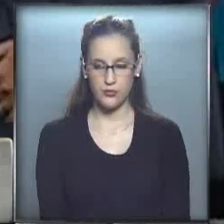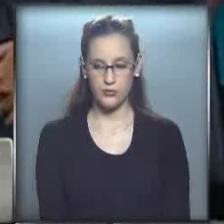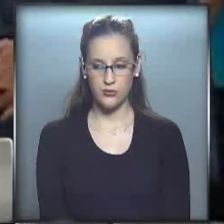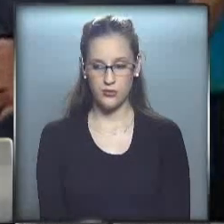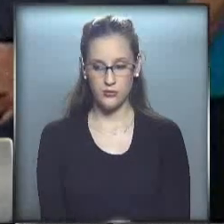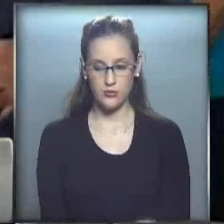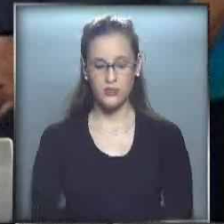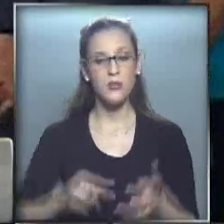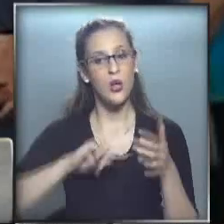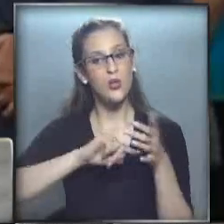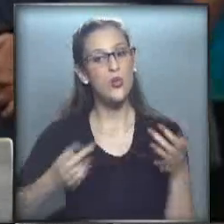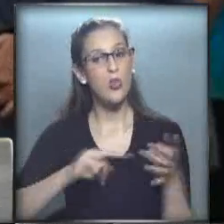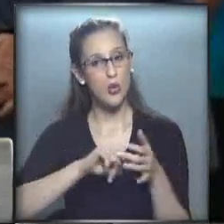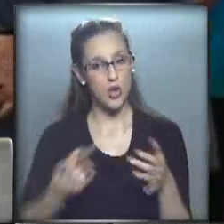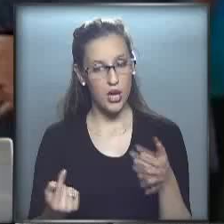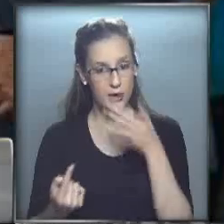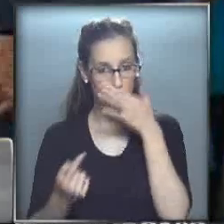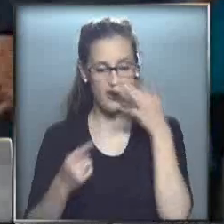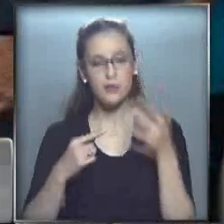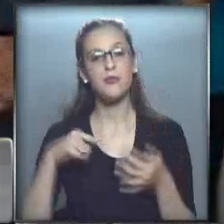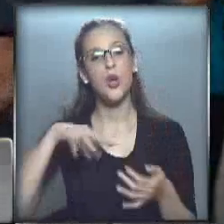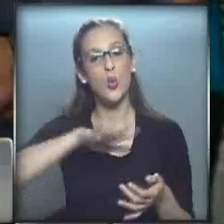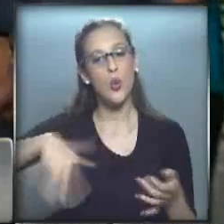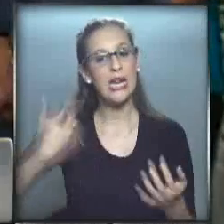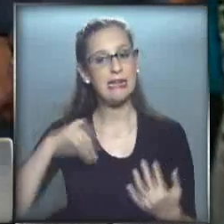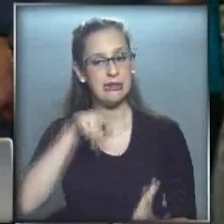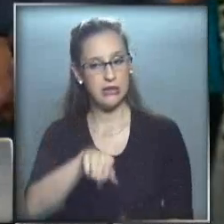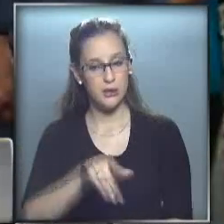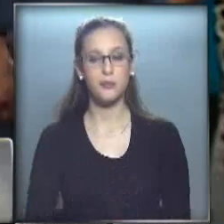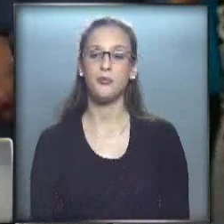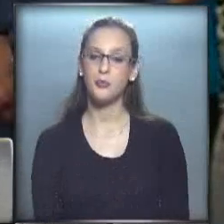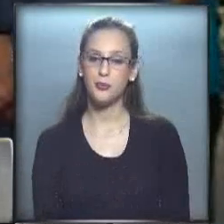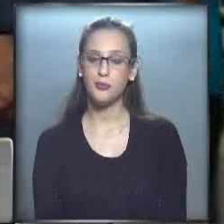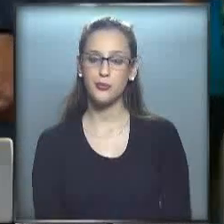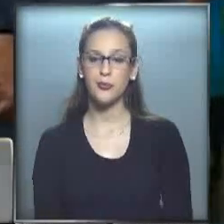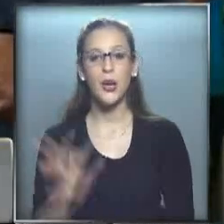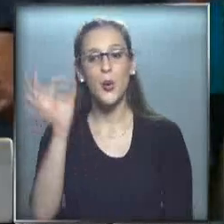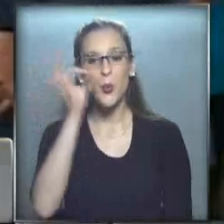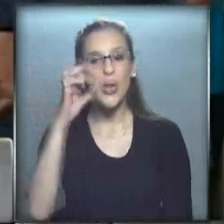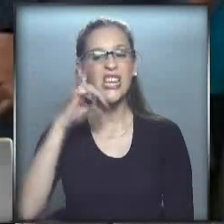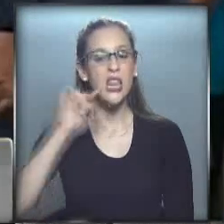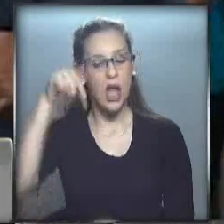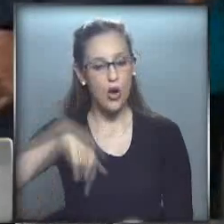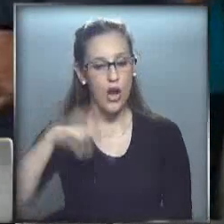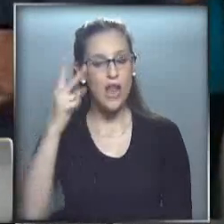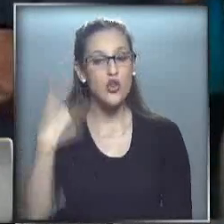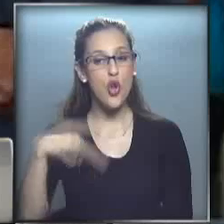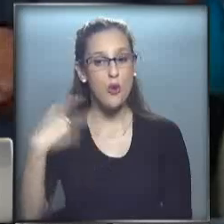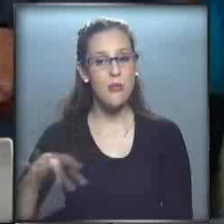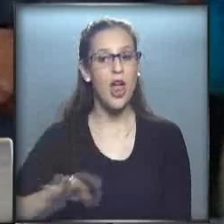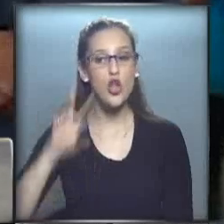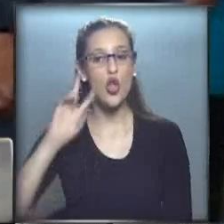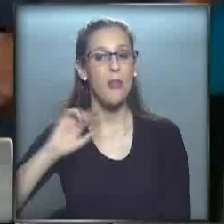En la ciudad de Buenos Aires, capital de la República Argentina, a los 20 días del mes de noviembre del año